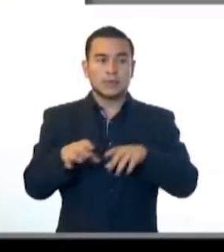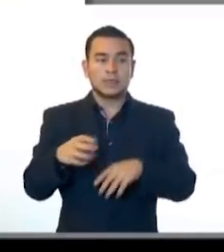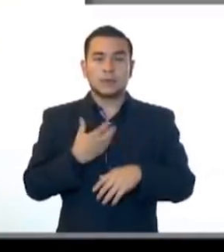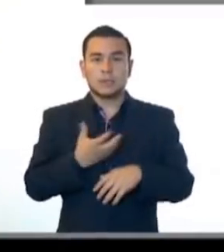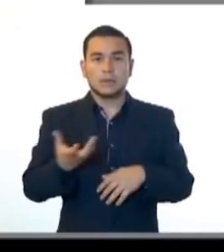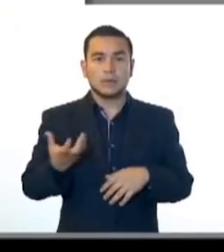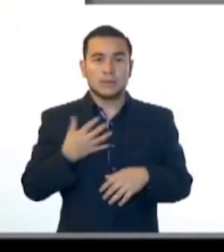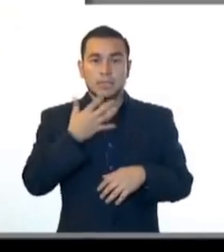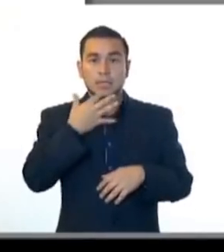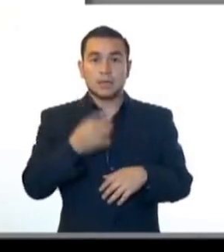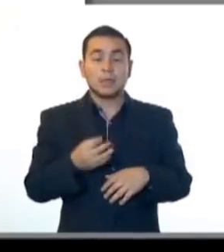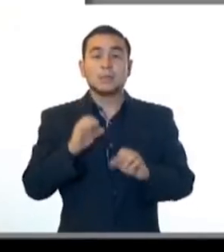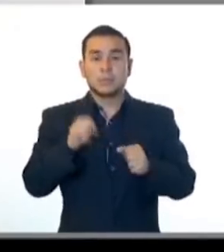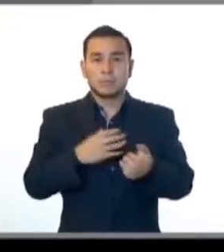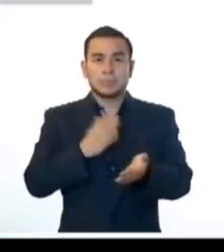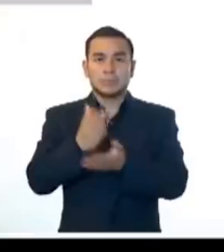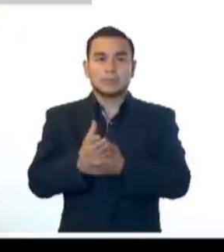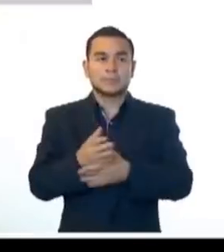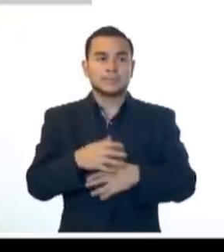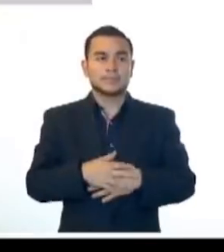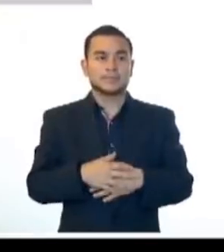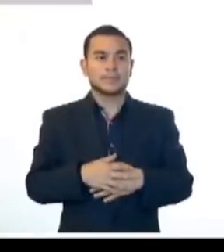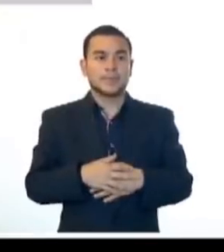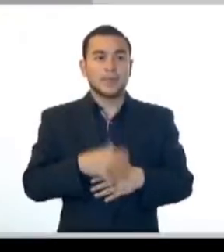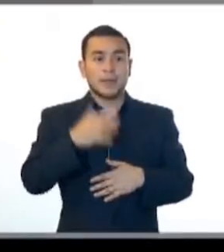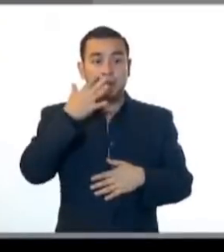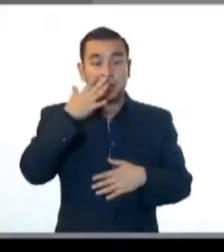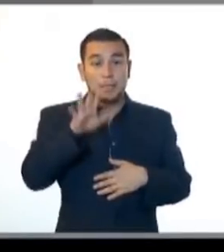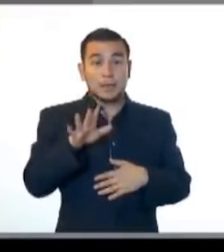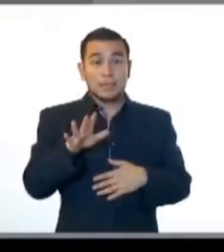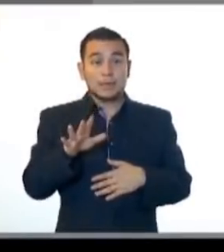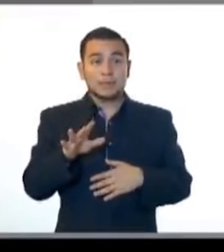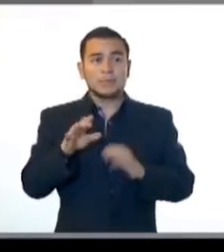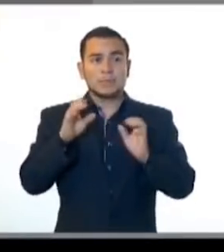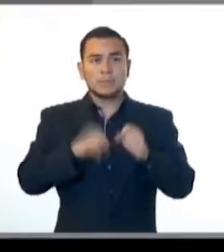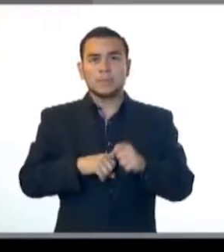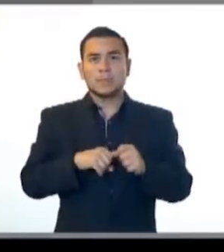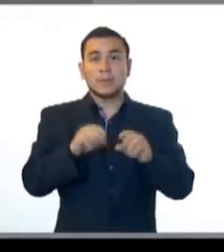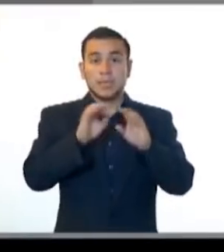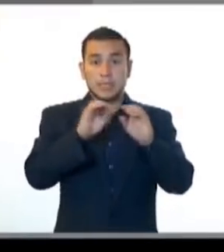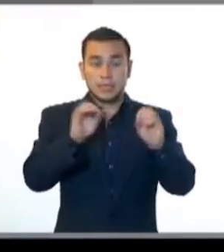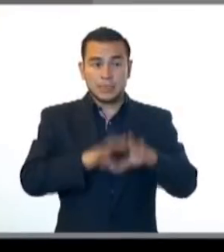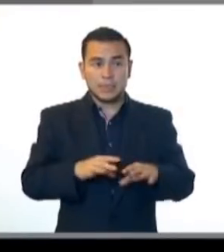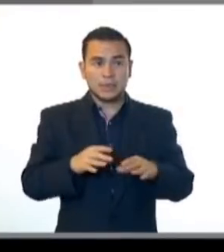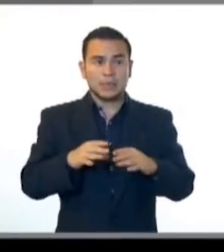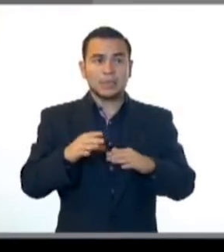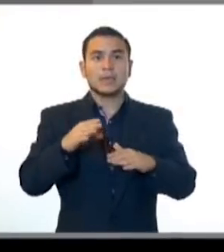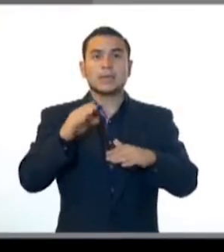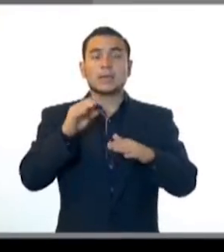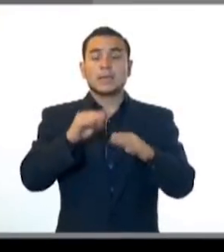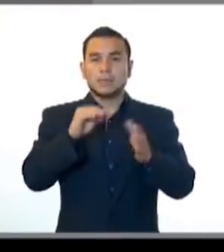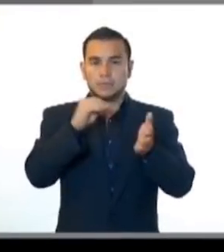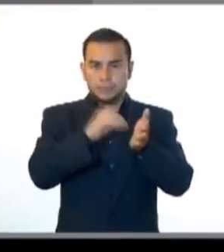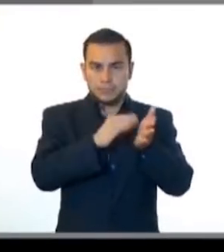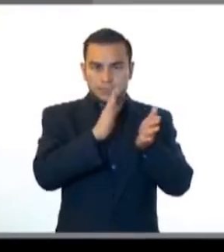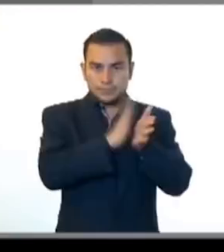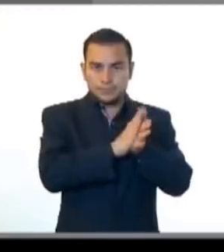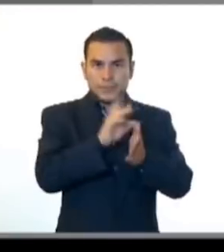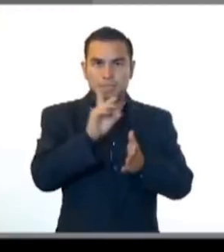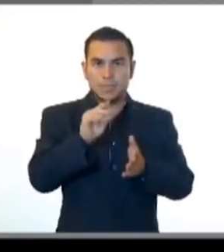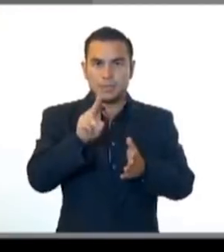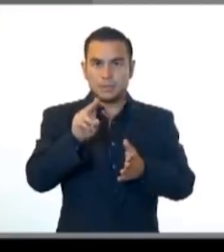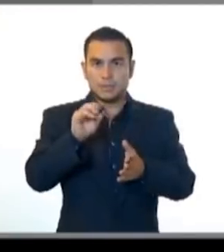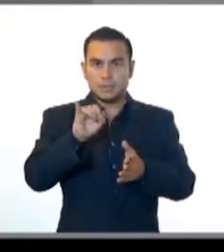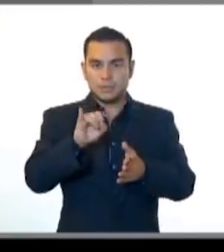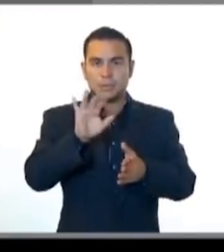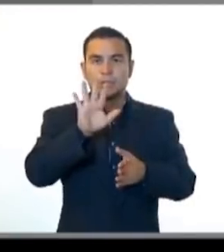los departamentos, los SENADES donde pueden ir. Si quieren hacerlo vía internet, pueden ingresar su solicitud, ingresa su DUI, ingresa su teléfono,